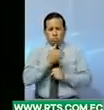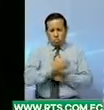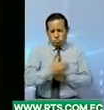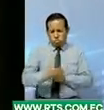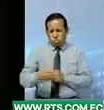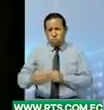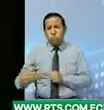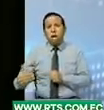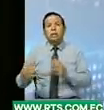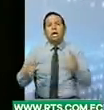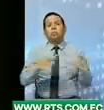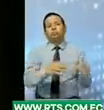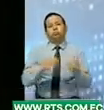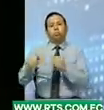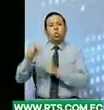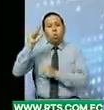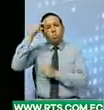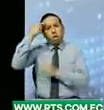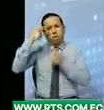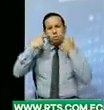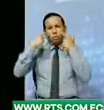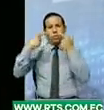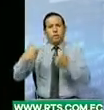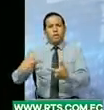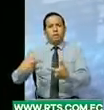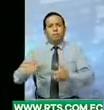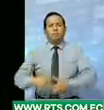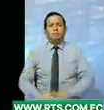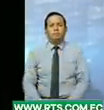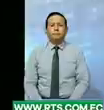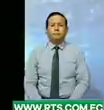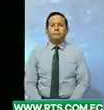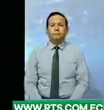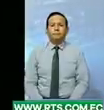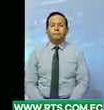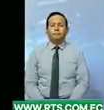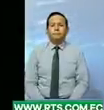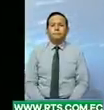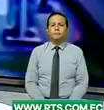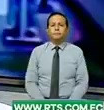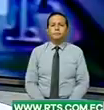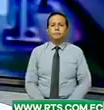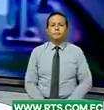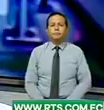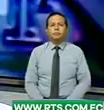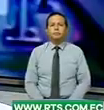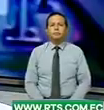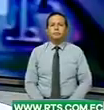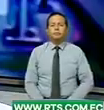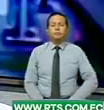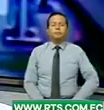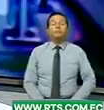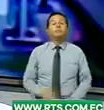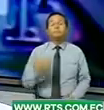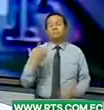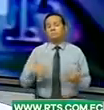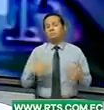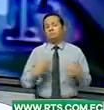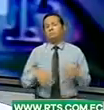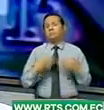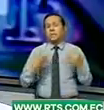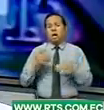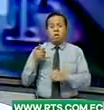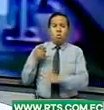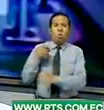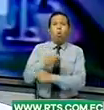protección del Estado. Informó José Morales. Y dictan prisión preventiva